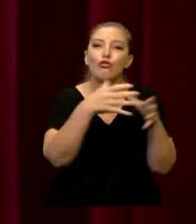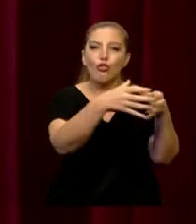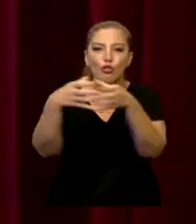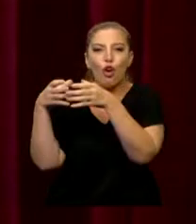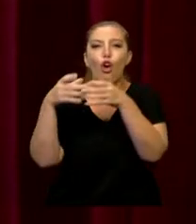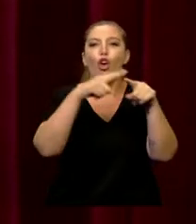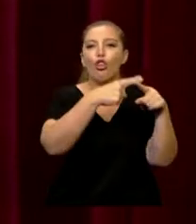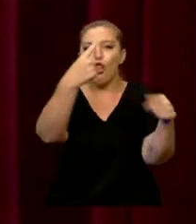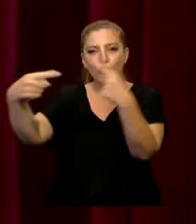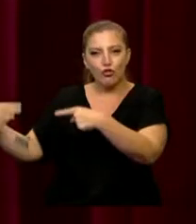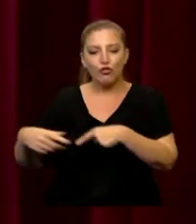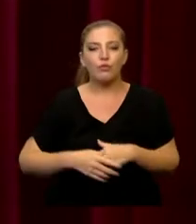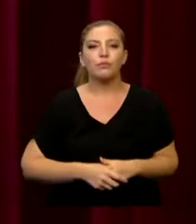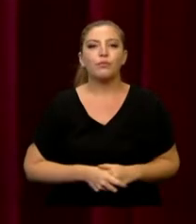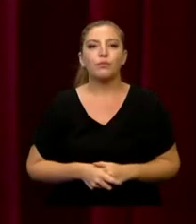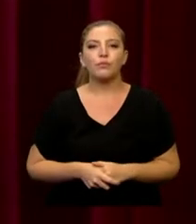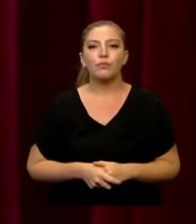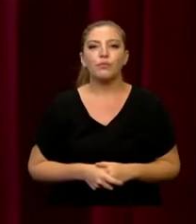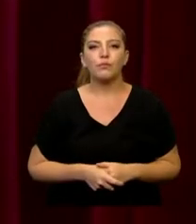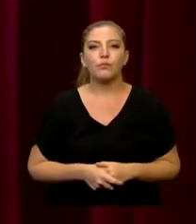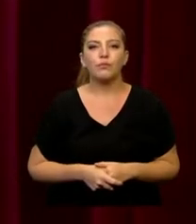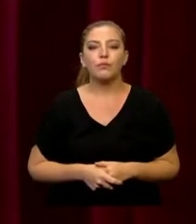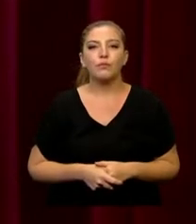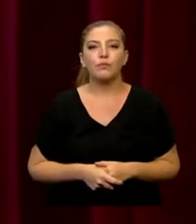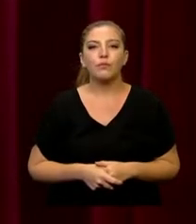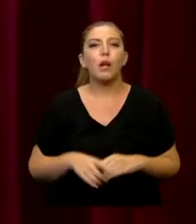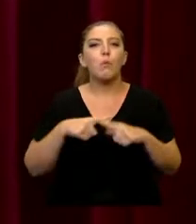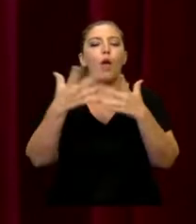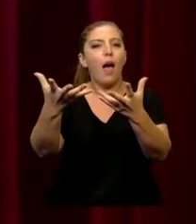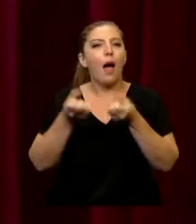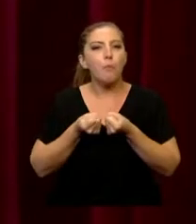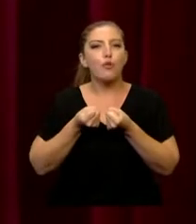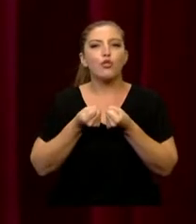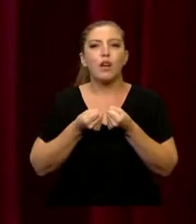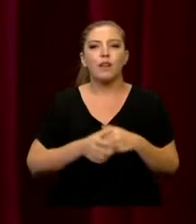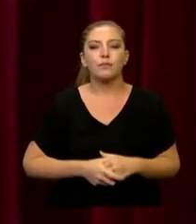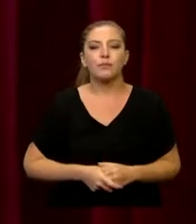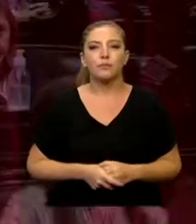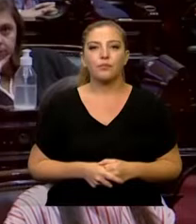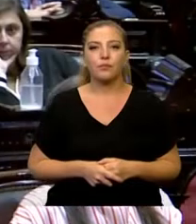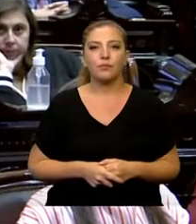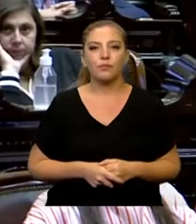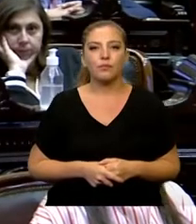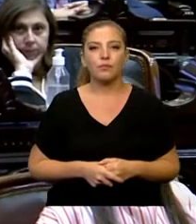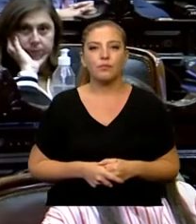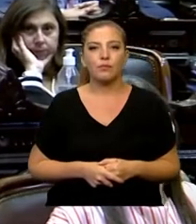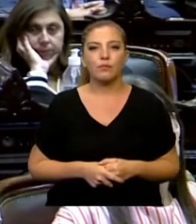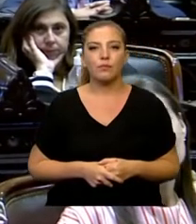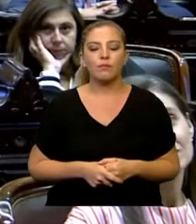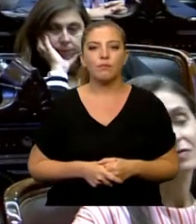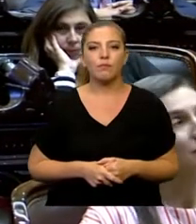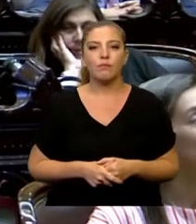de las distintas fuerzas políticas por acompañar esta decisión de que, de alguna manera,